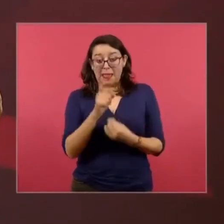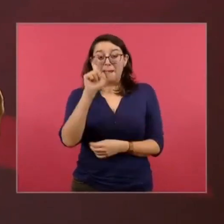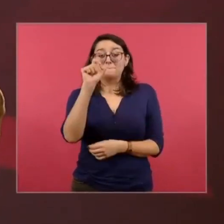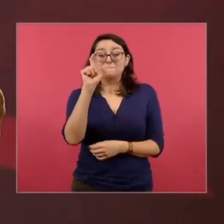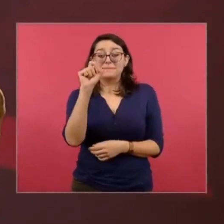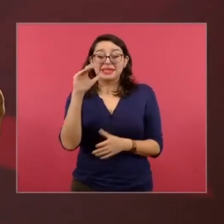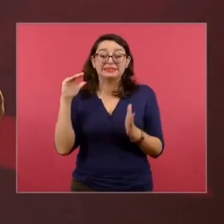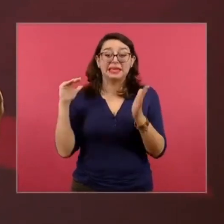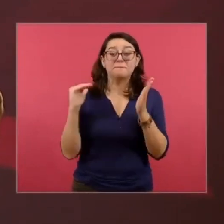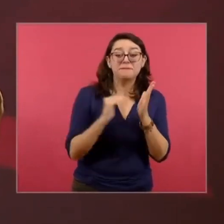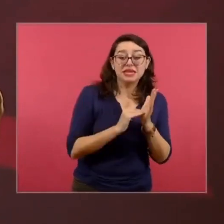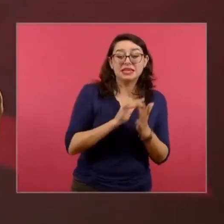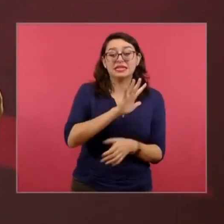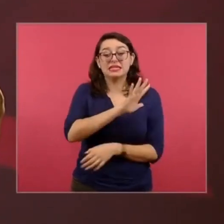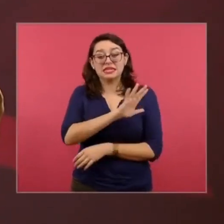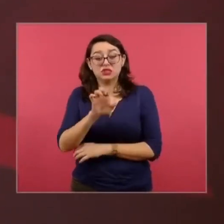20,576 hojas